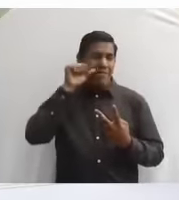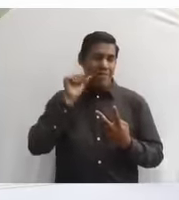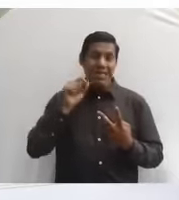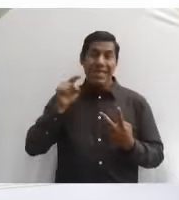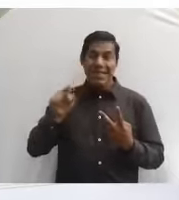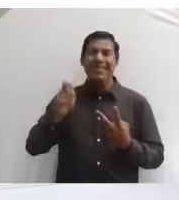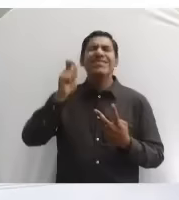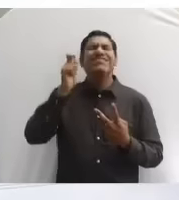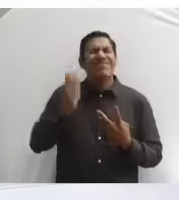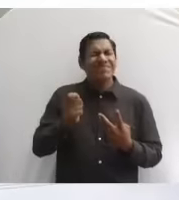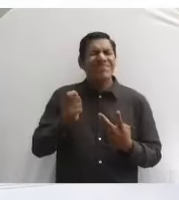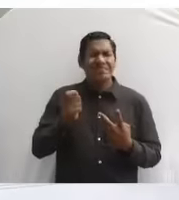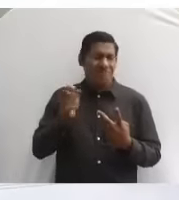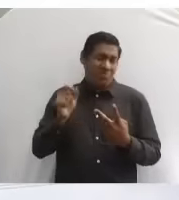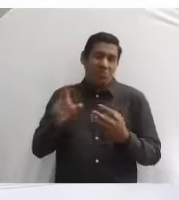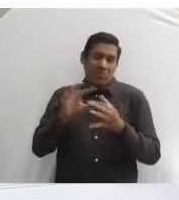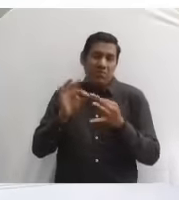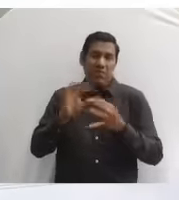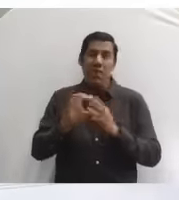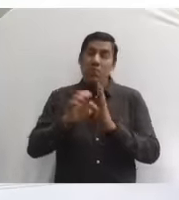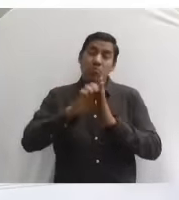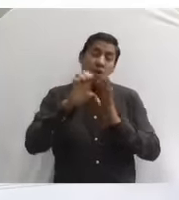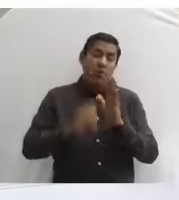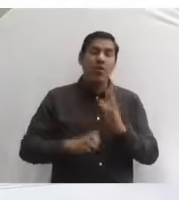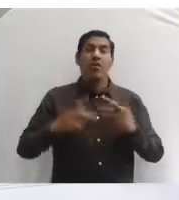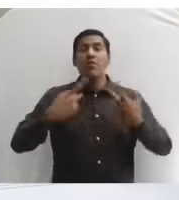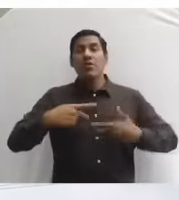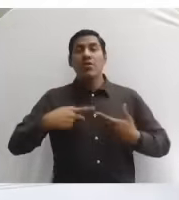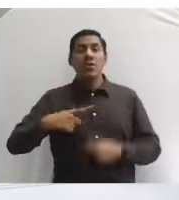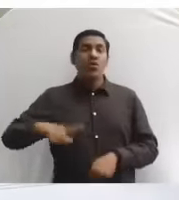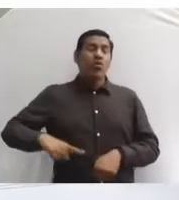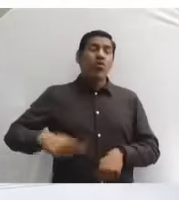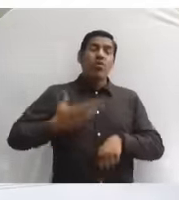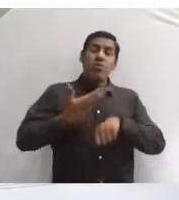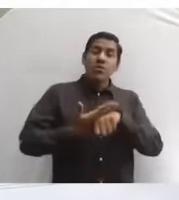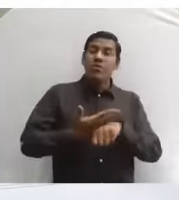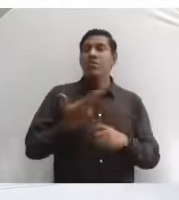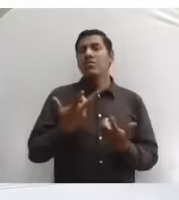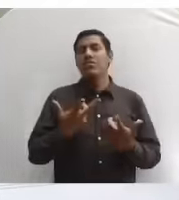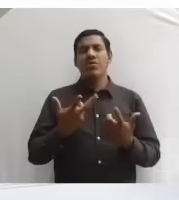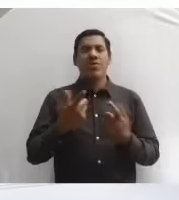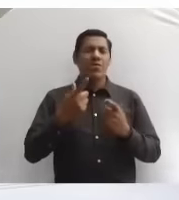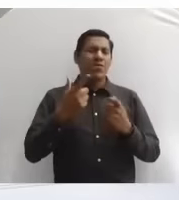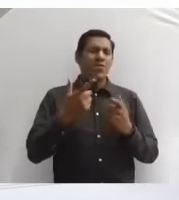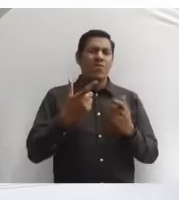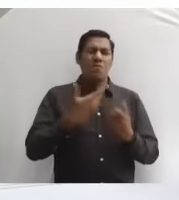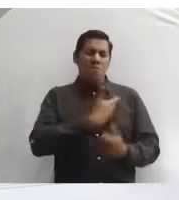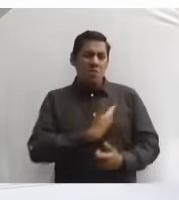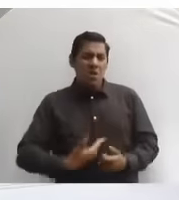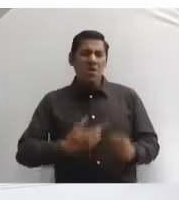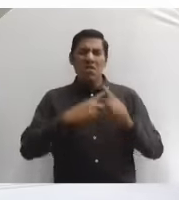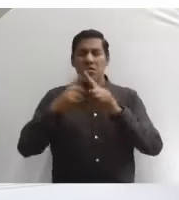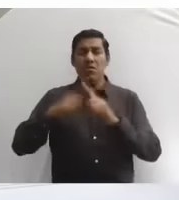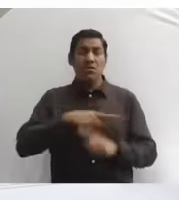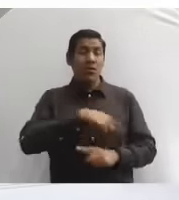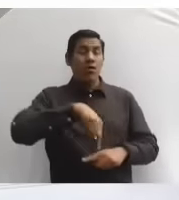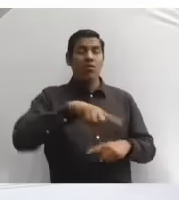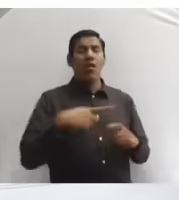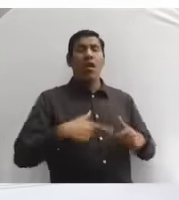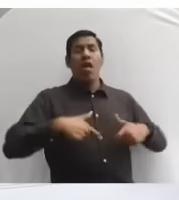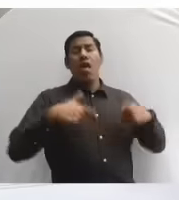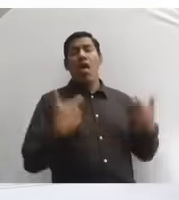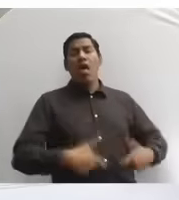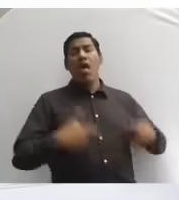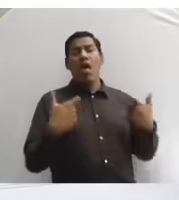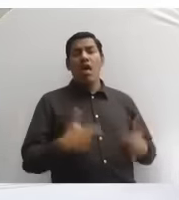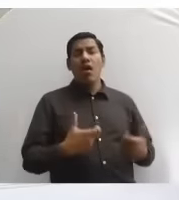los gobernantes, las gobernantes, debemos vivir en la justa medianía. ¿O a poco